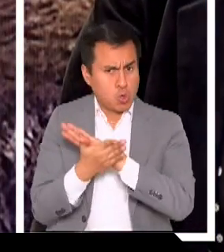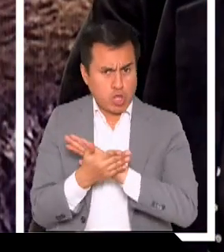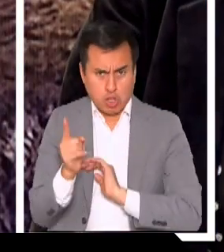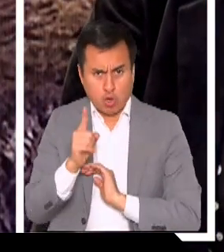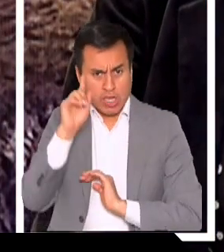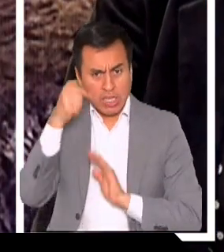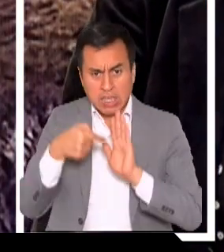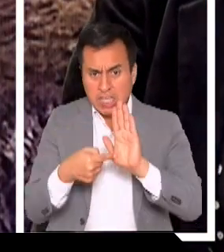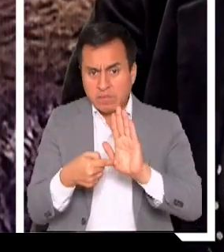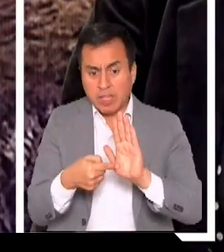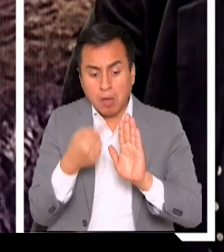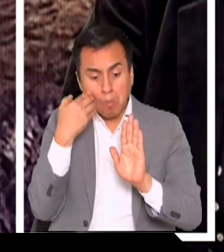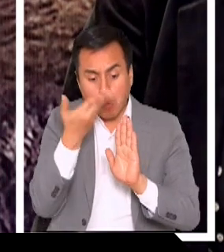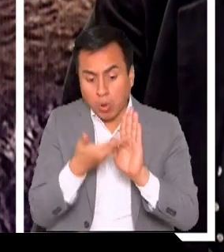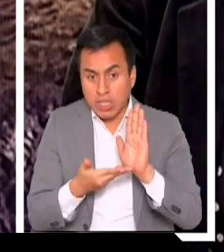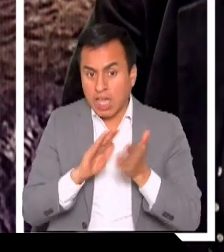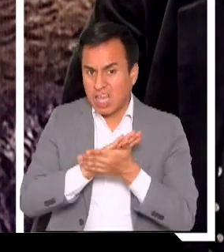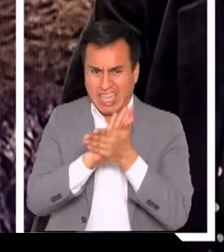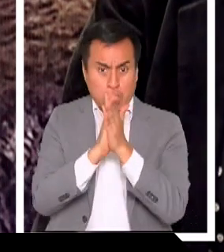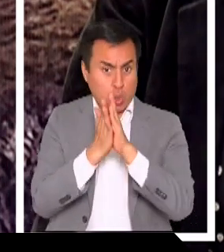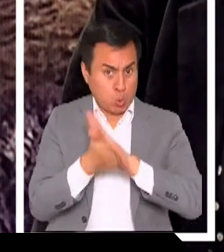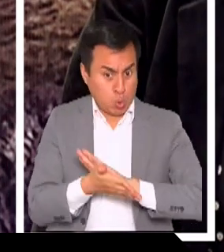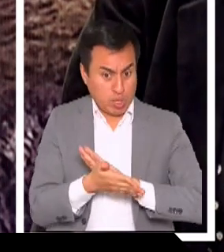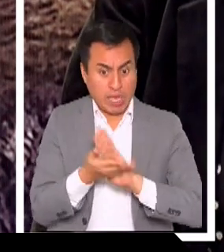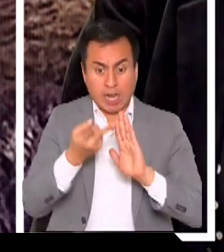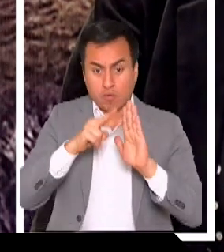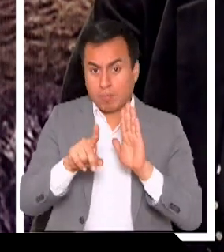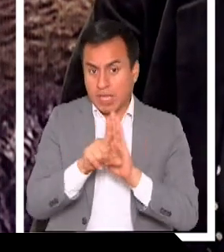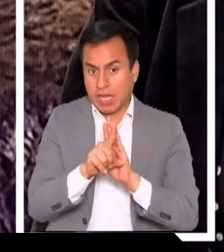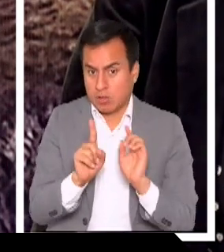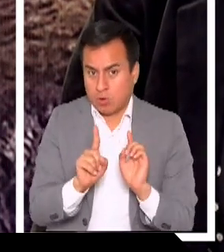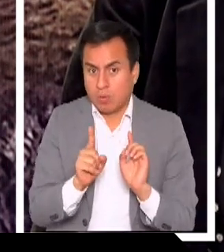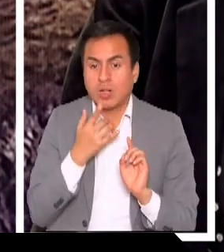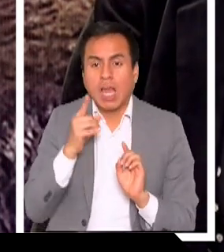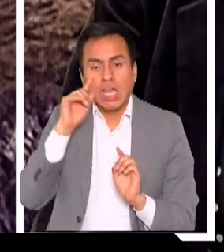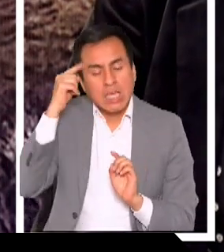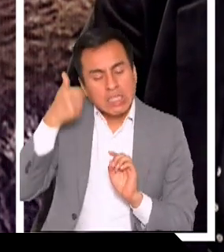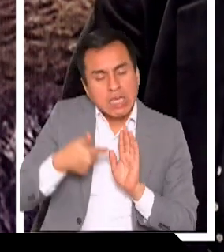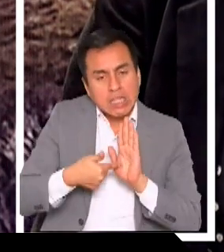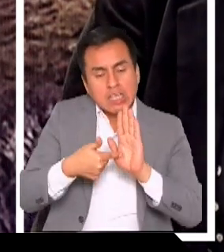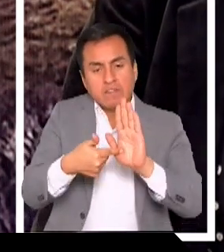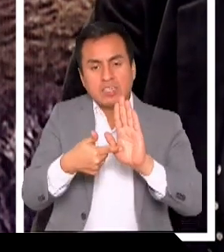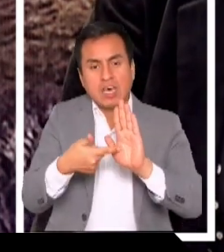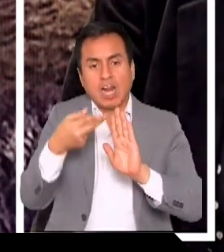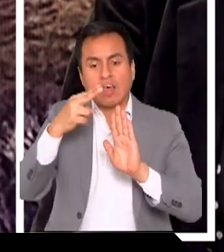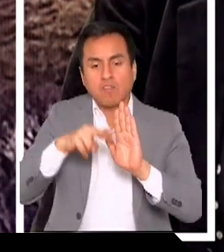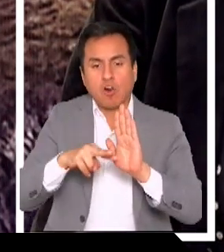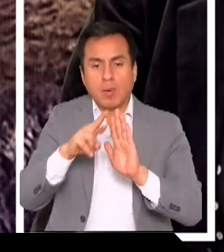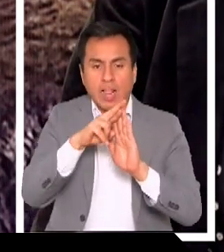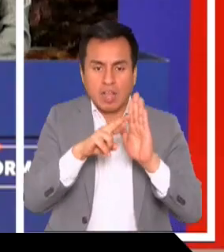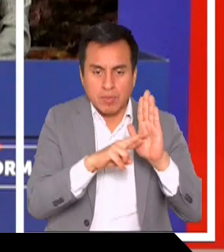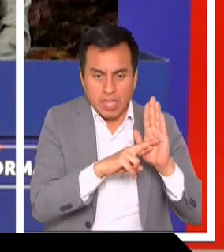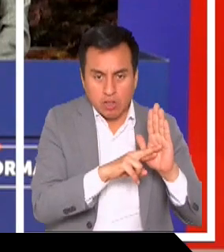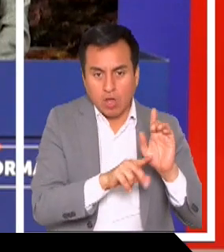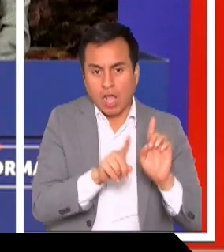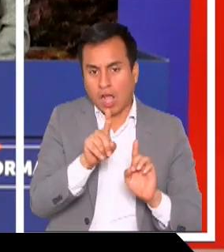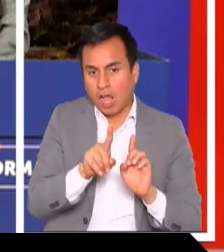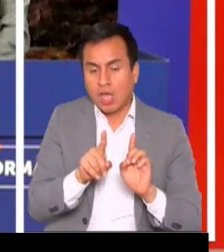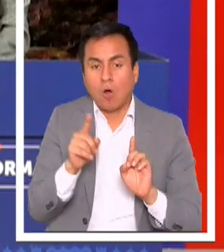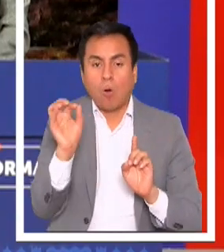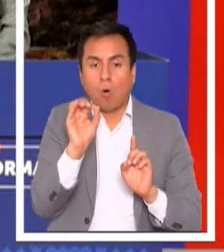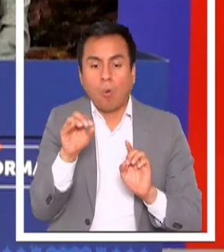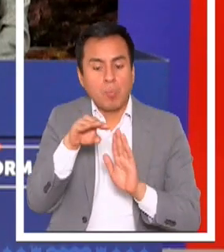iniciativas que están propuestas no todas son reformas legales hay iniciativas que son reformas reglamentarias o